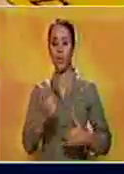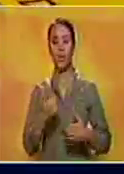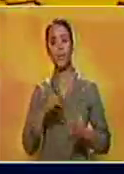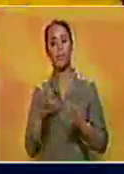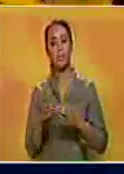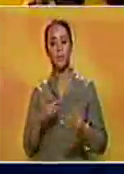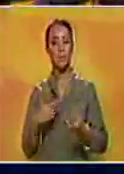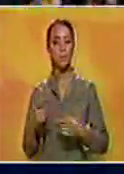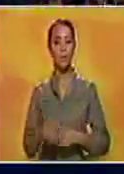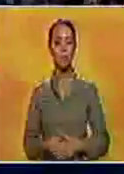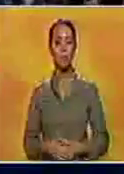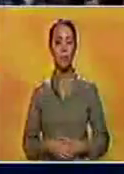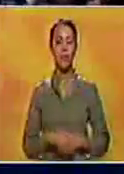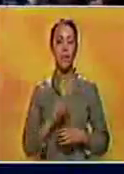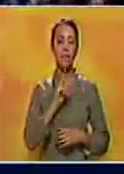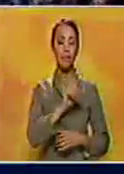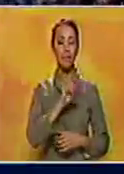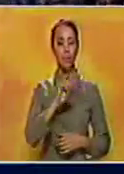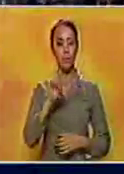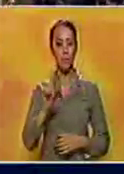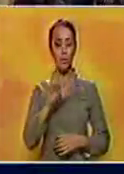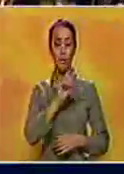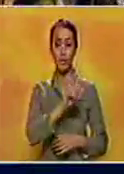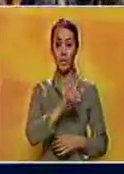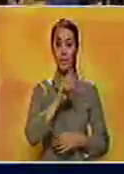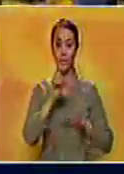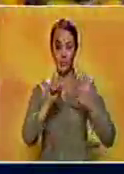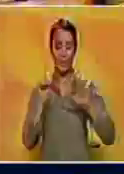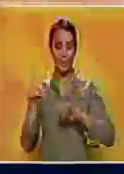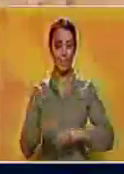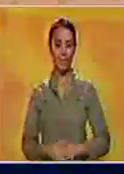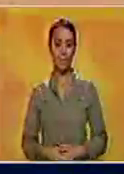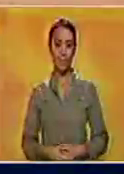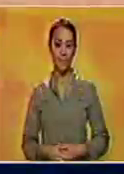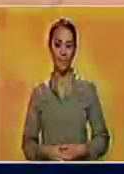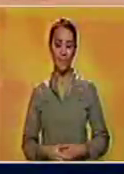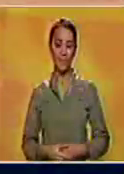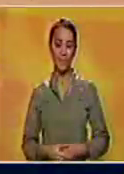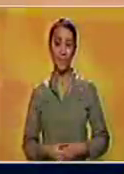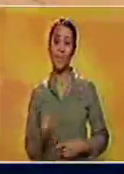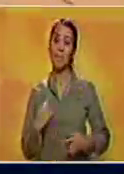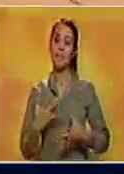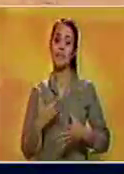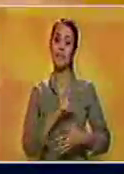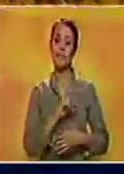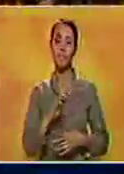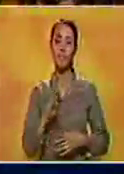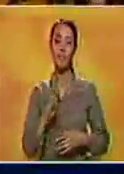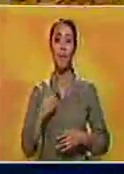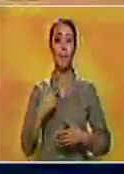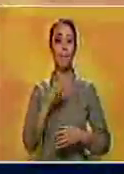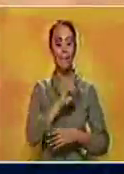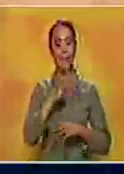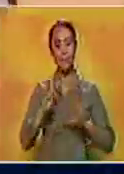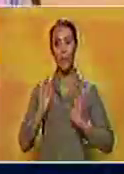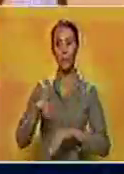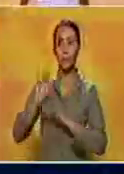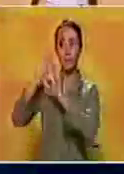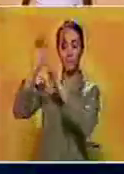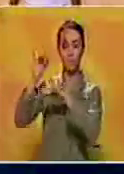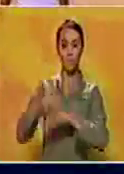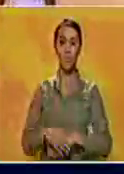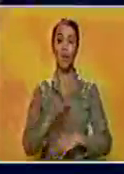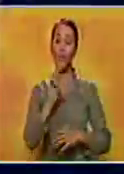de Dallas, 121-103. El equipo de la Bahía incestó 14-29 lanzamientos desde el arco de